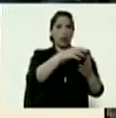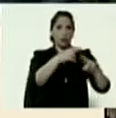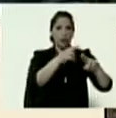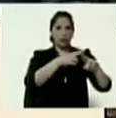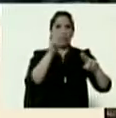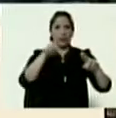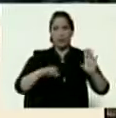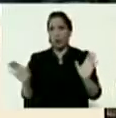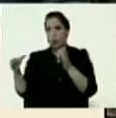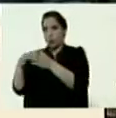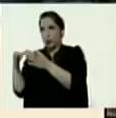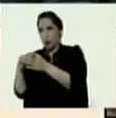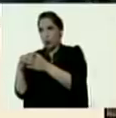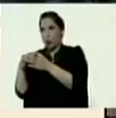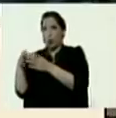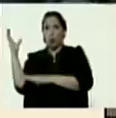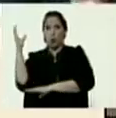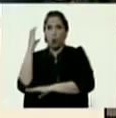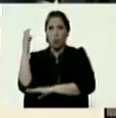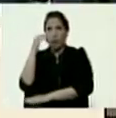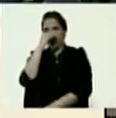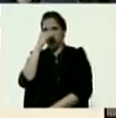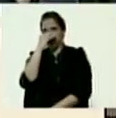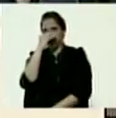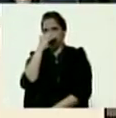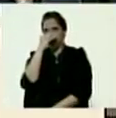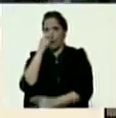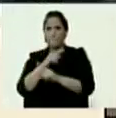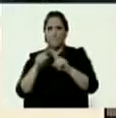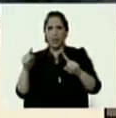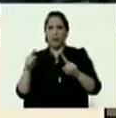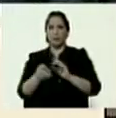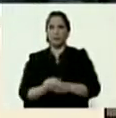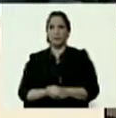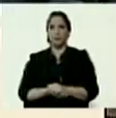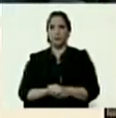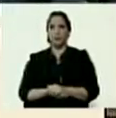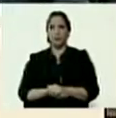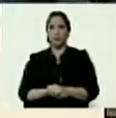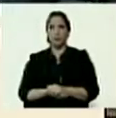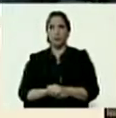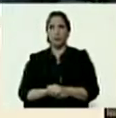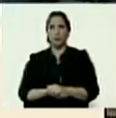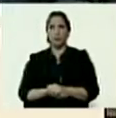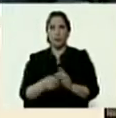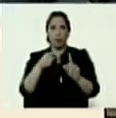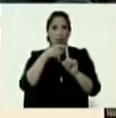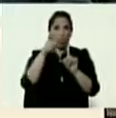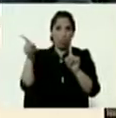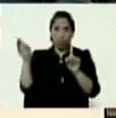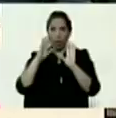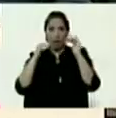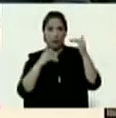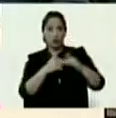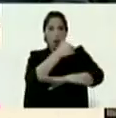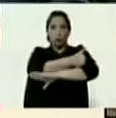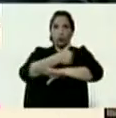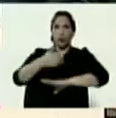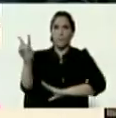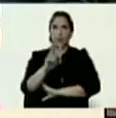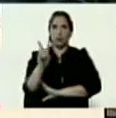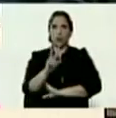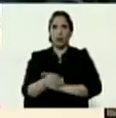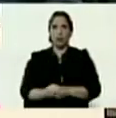Rastrojos para actuar y de alguna manera desviar la atención de las autoridades